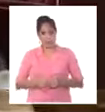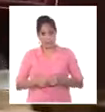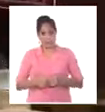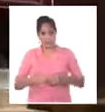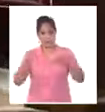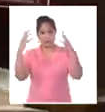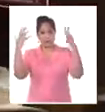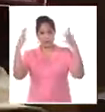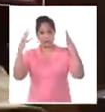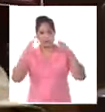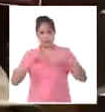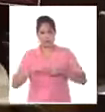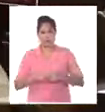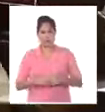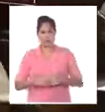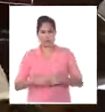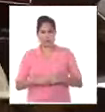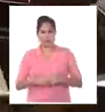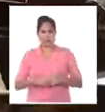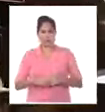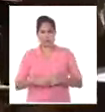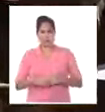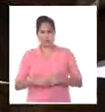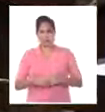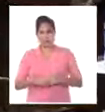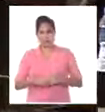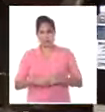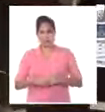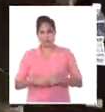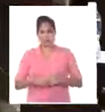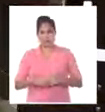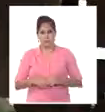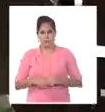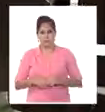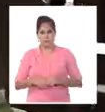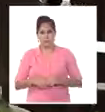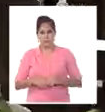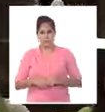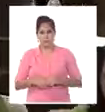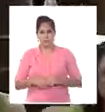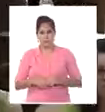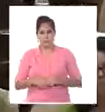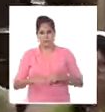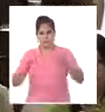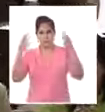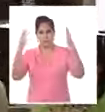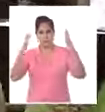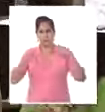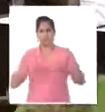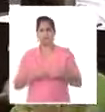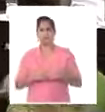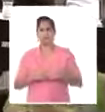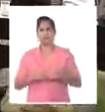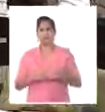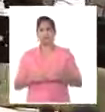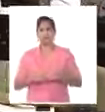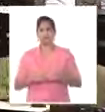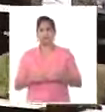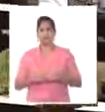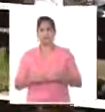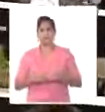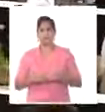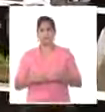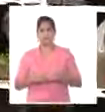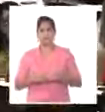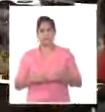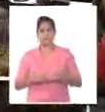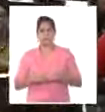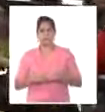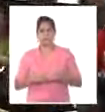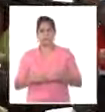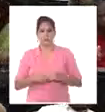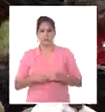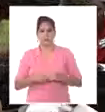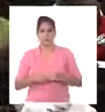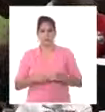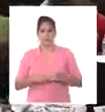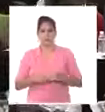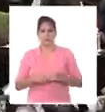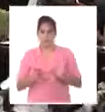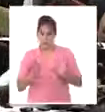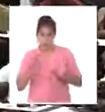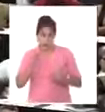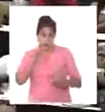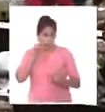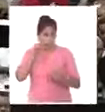el